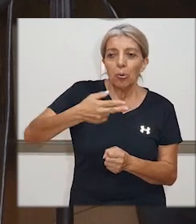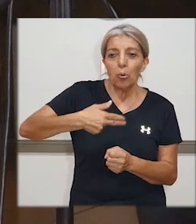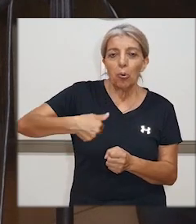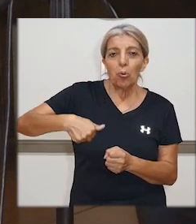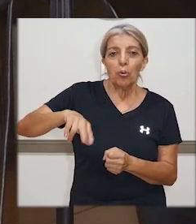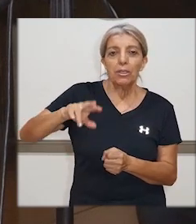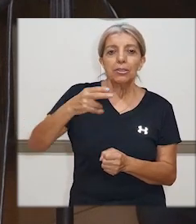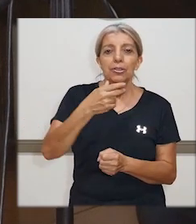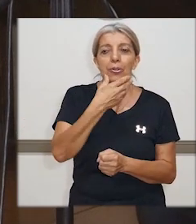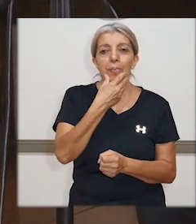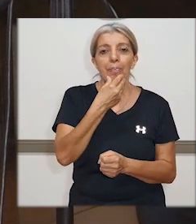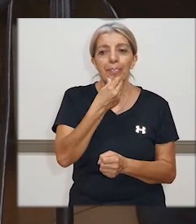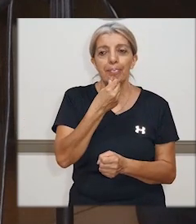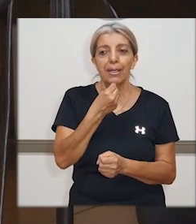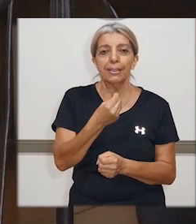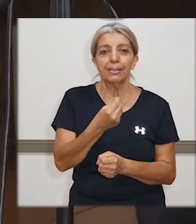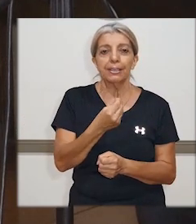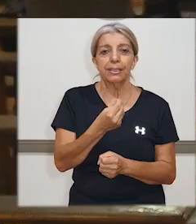nuestro Padre.